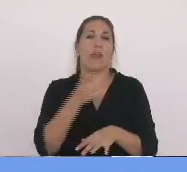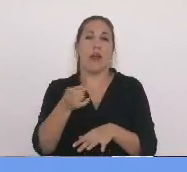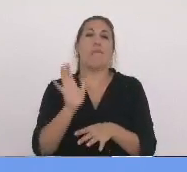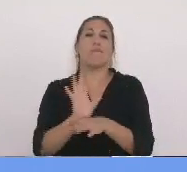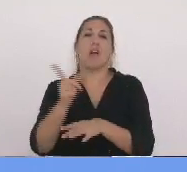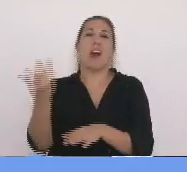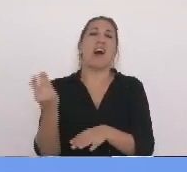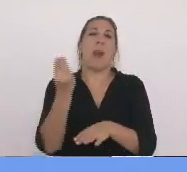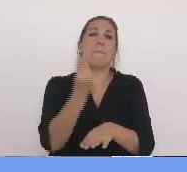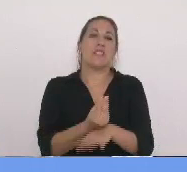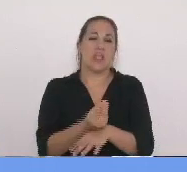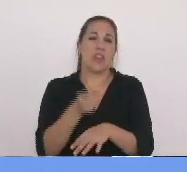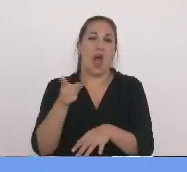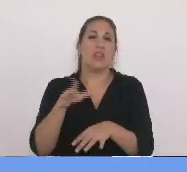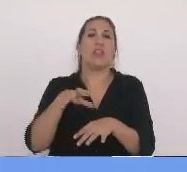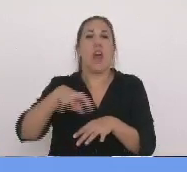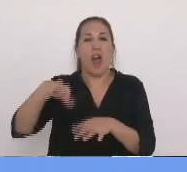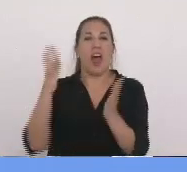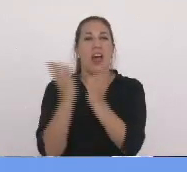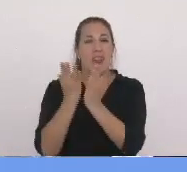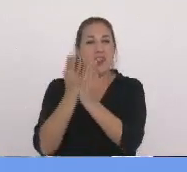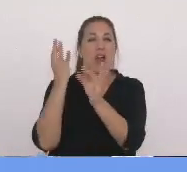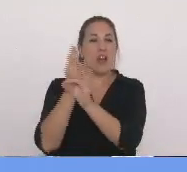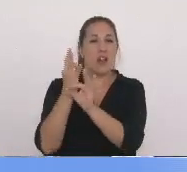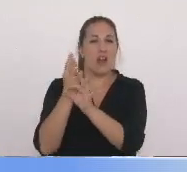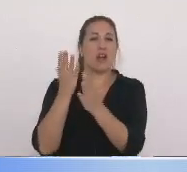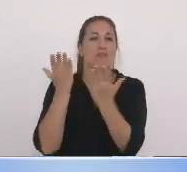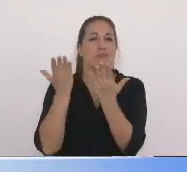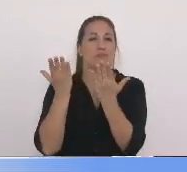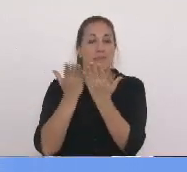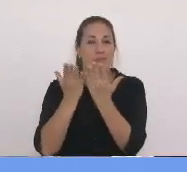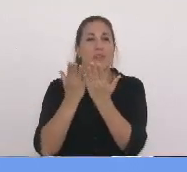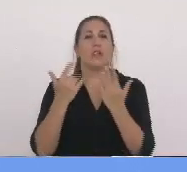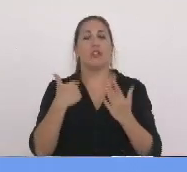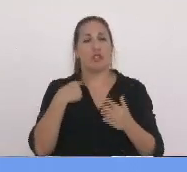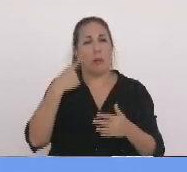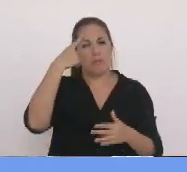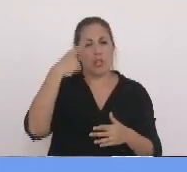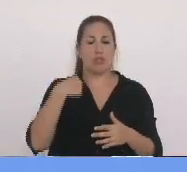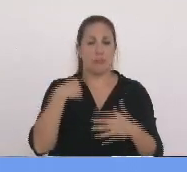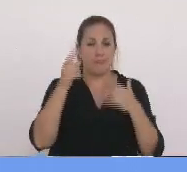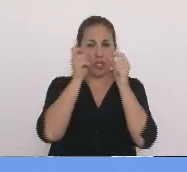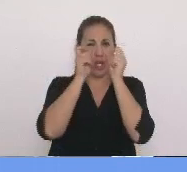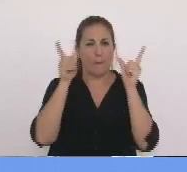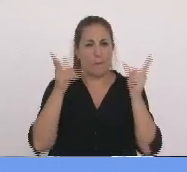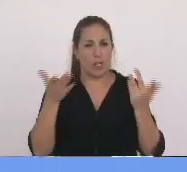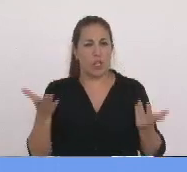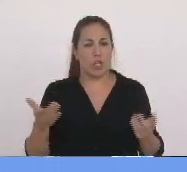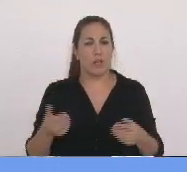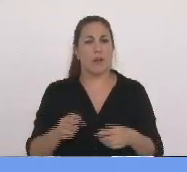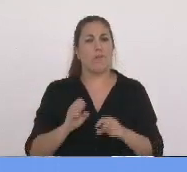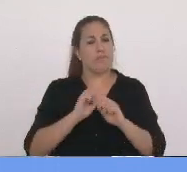legislativos los científicos considero y me sorprendió debo decir errónea